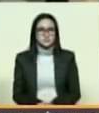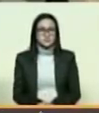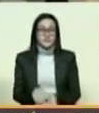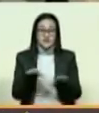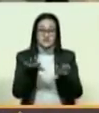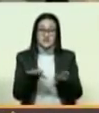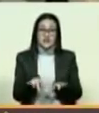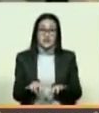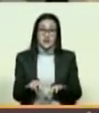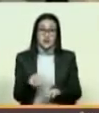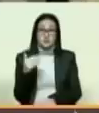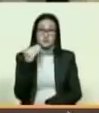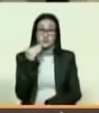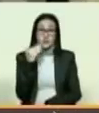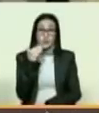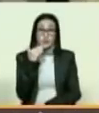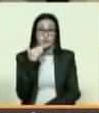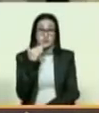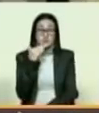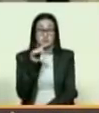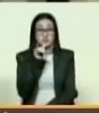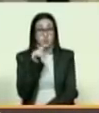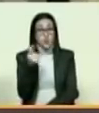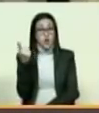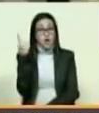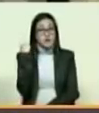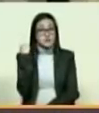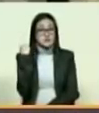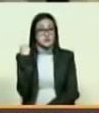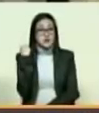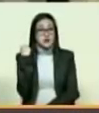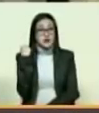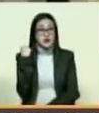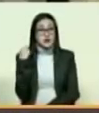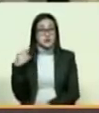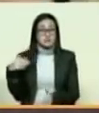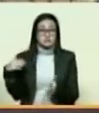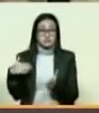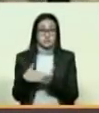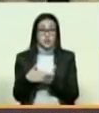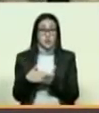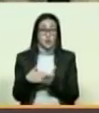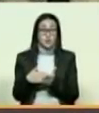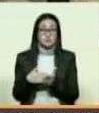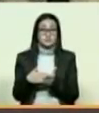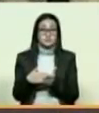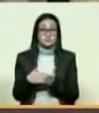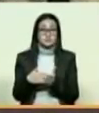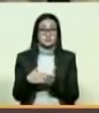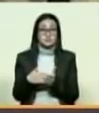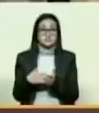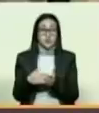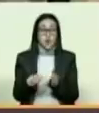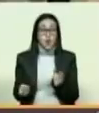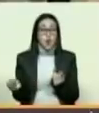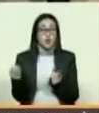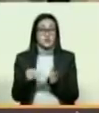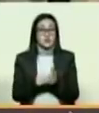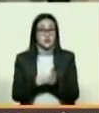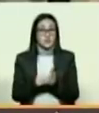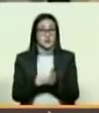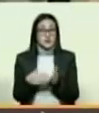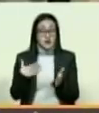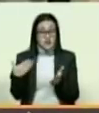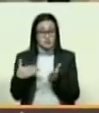de Estado de Estados Unidos ha anunciado ayer medidas, posibilidad de aplicar nuevas medidas a Venezuela